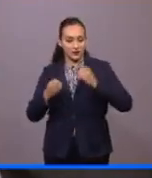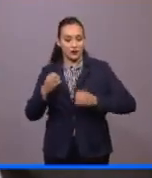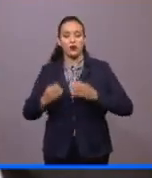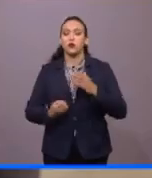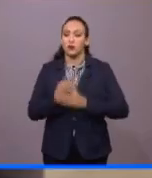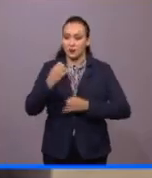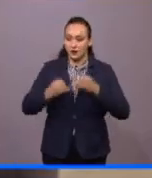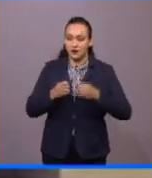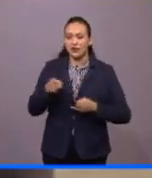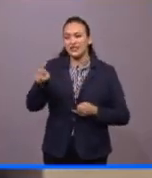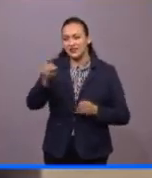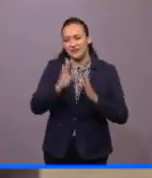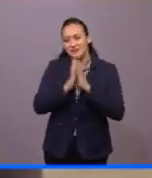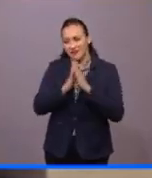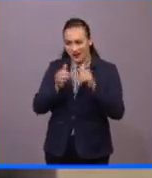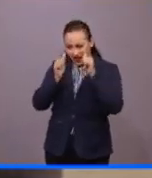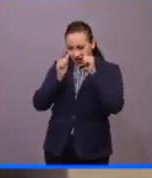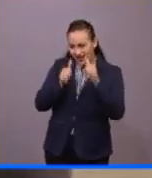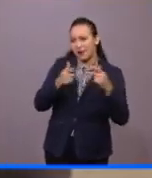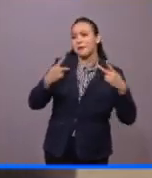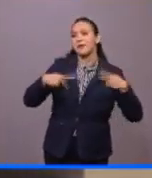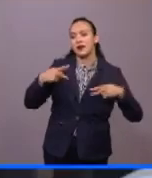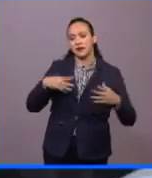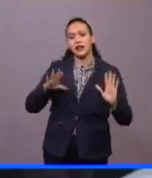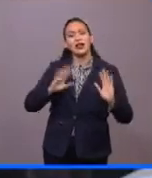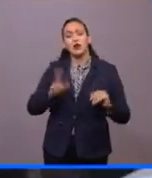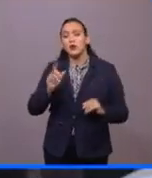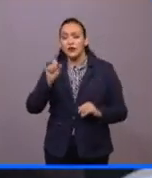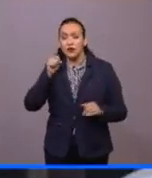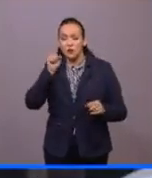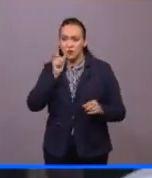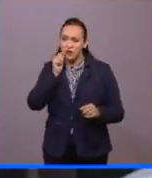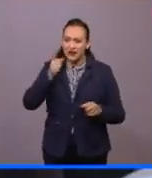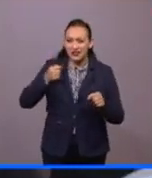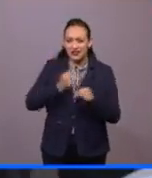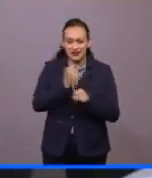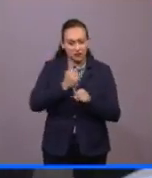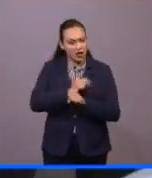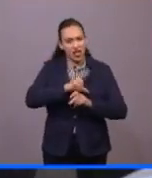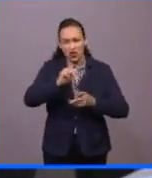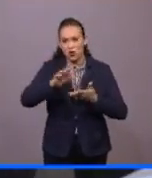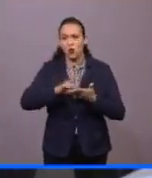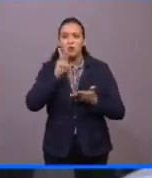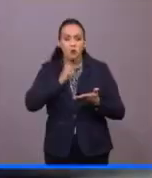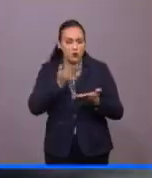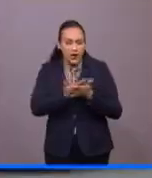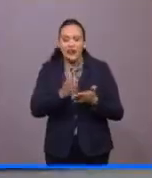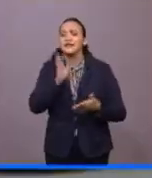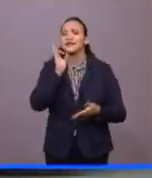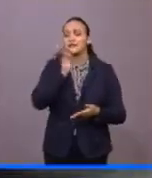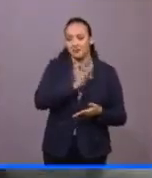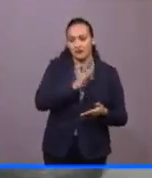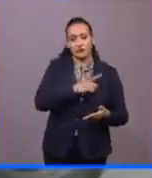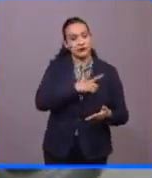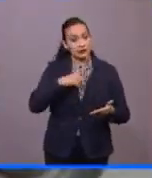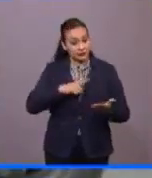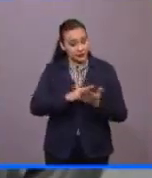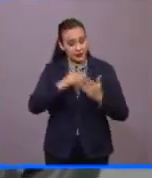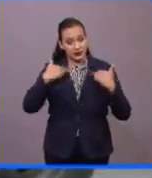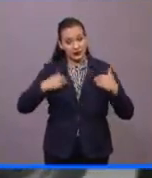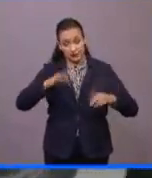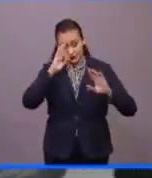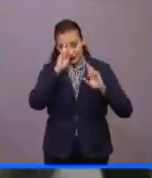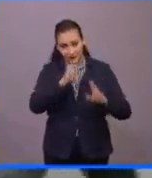a excluir de manera integral toda prueba obtenida bajo tortura o cualquier otra violación a derechos